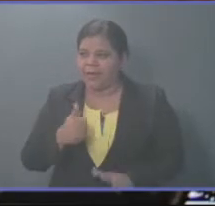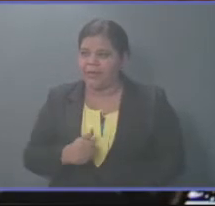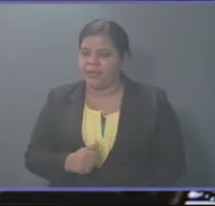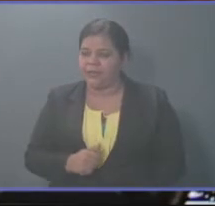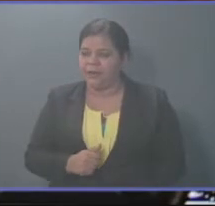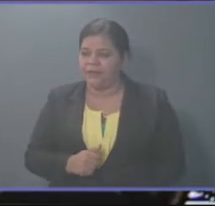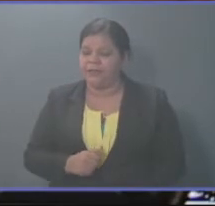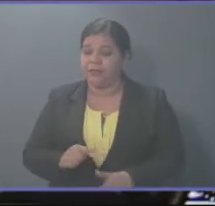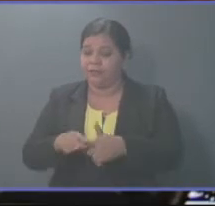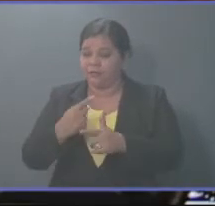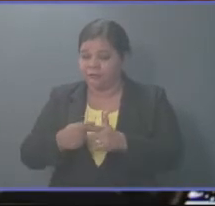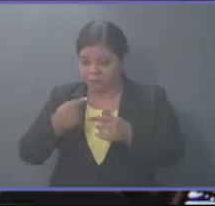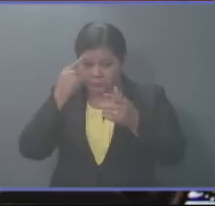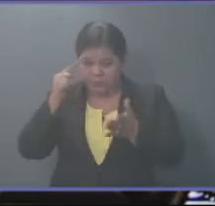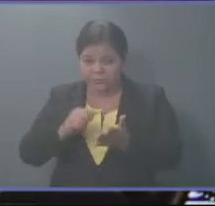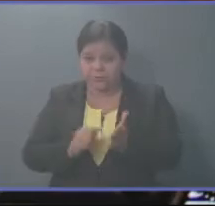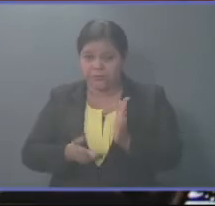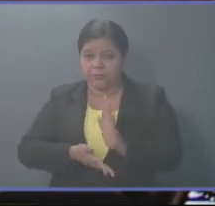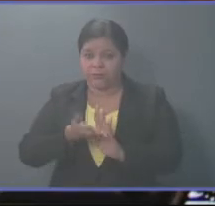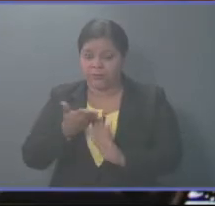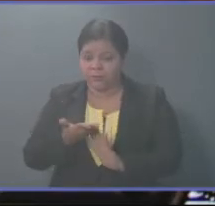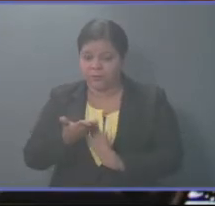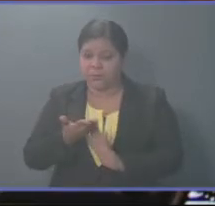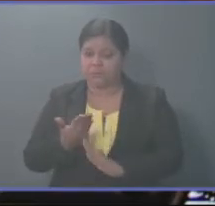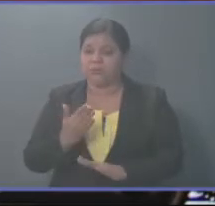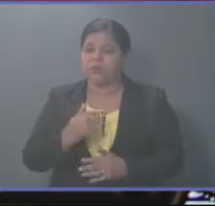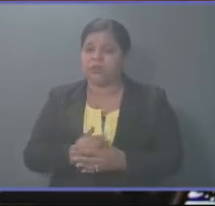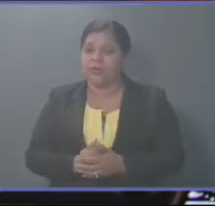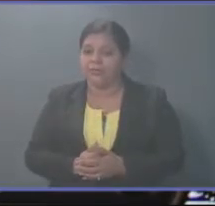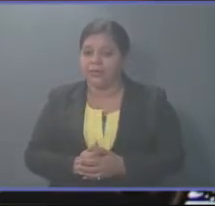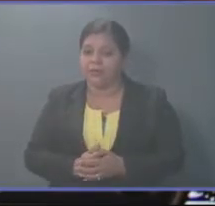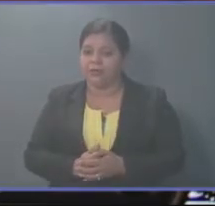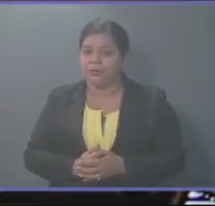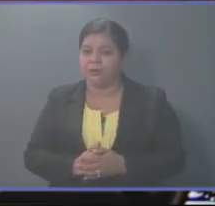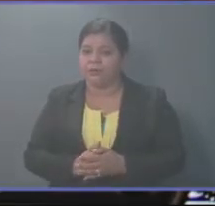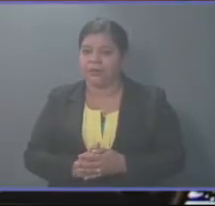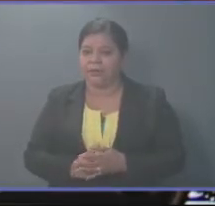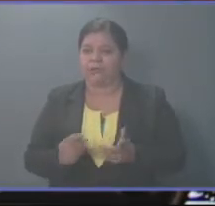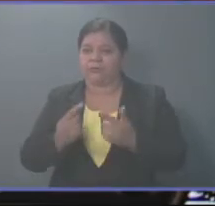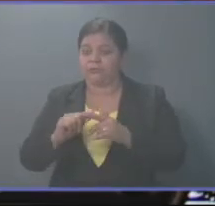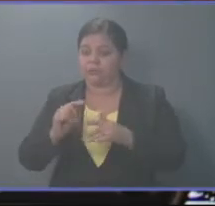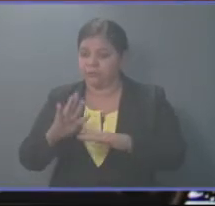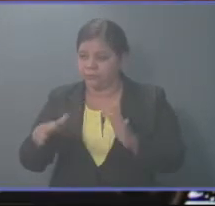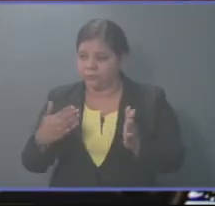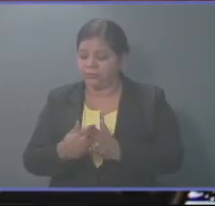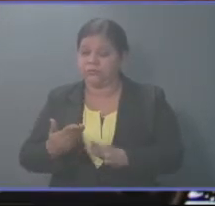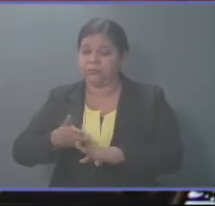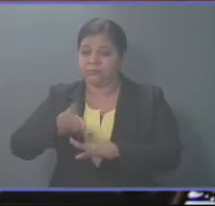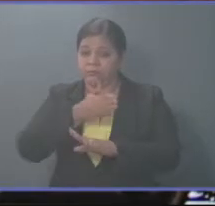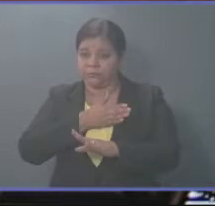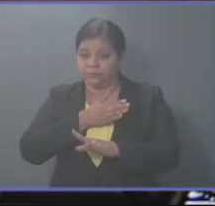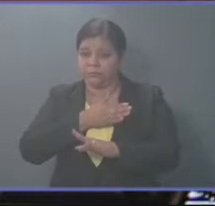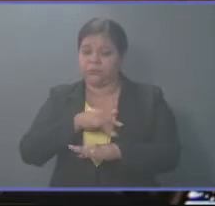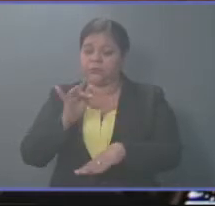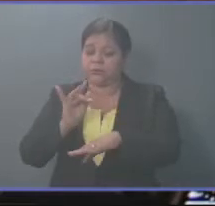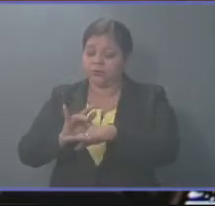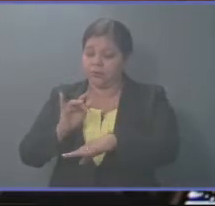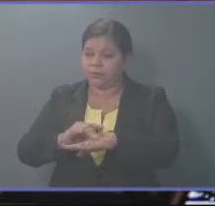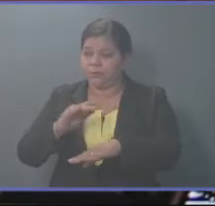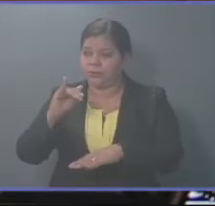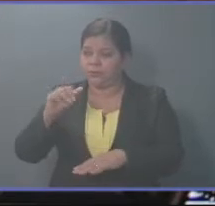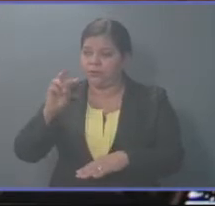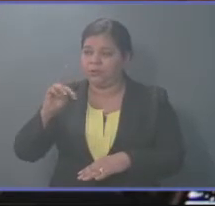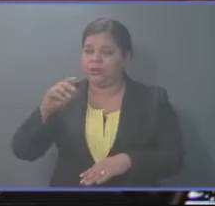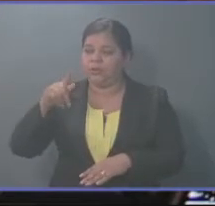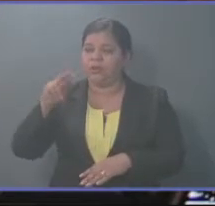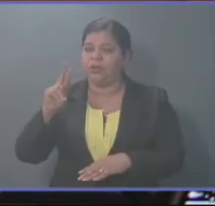conforme al desarrollo evolutivo de sus facultades. En concordancia con lo anterior, los tocamientos de niños y